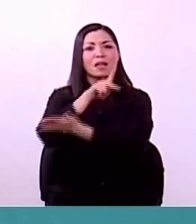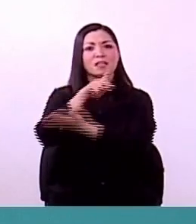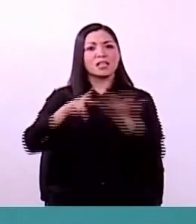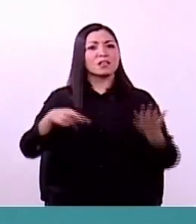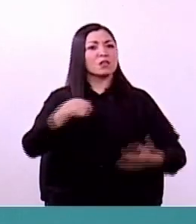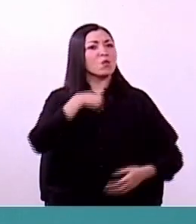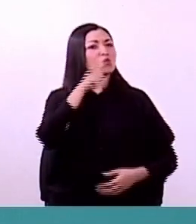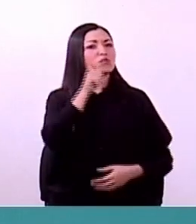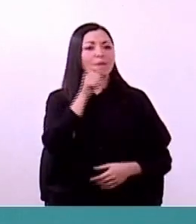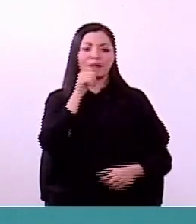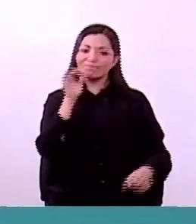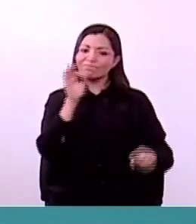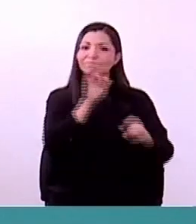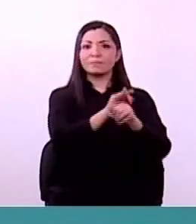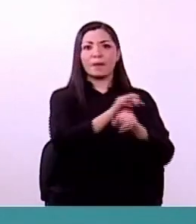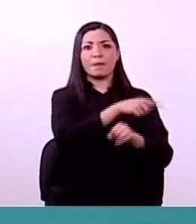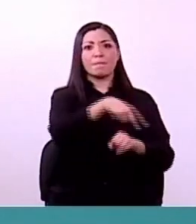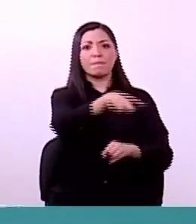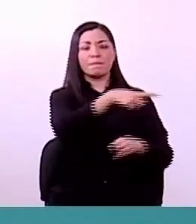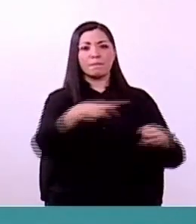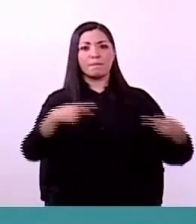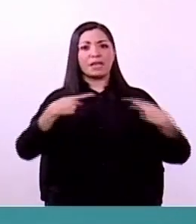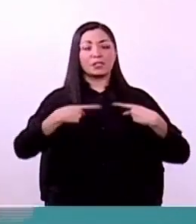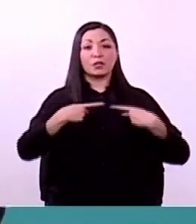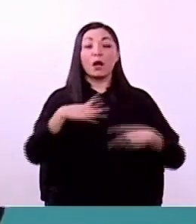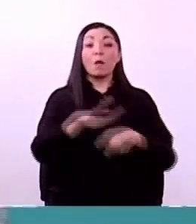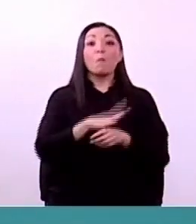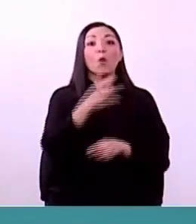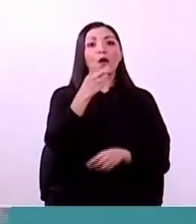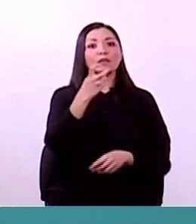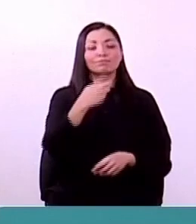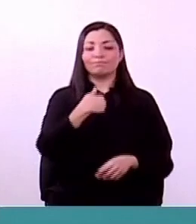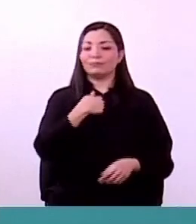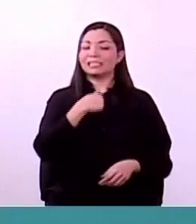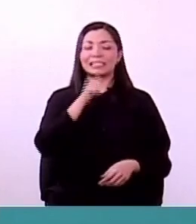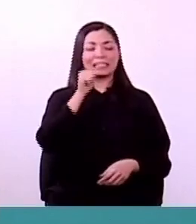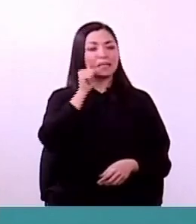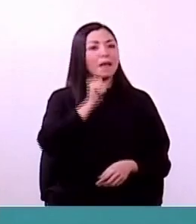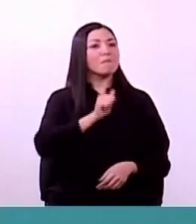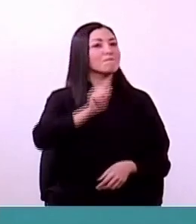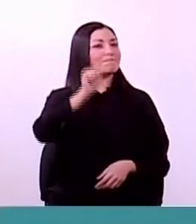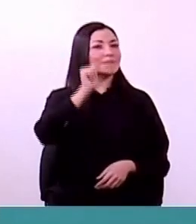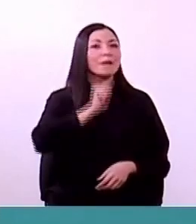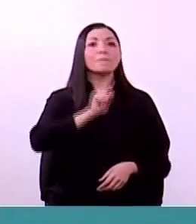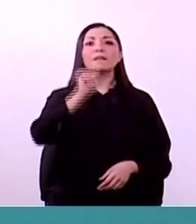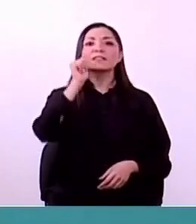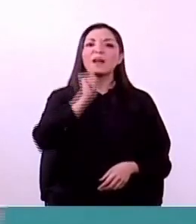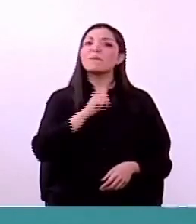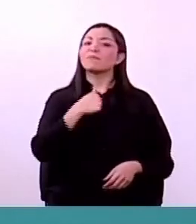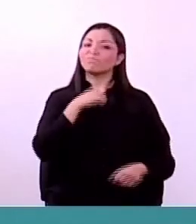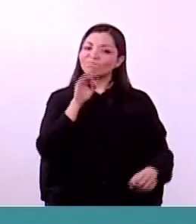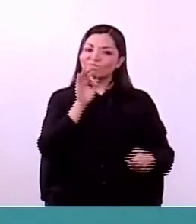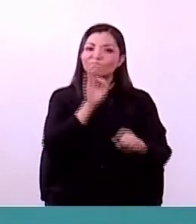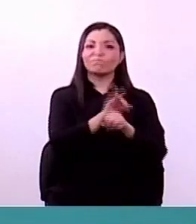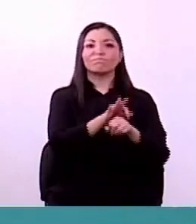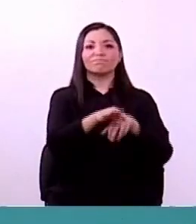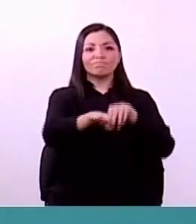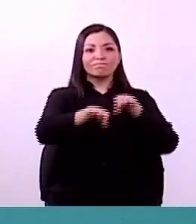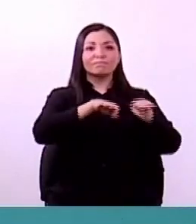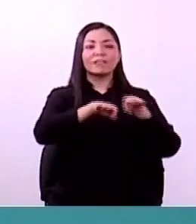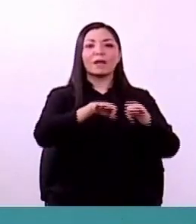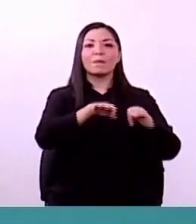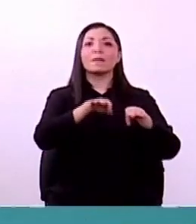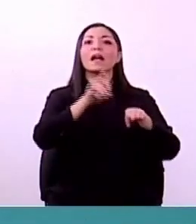gente. Por eso quiero decirles que siempre, siempre estaré trabajando de la mano de todas y